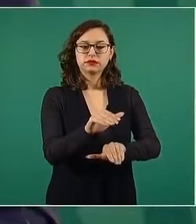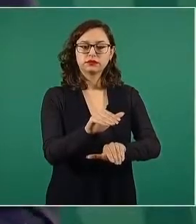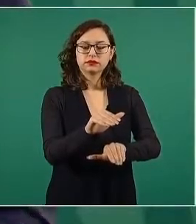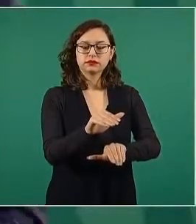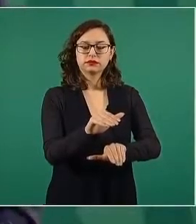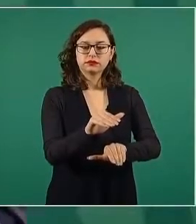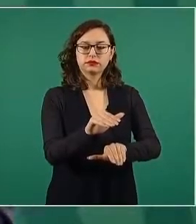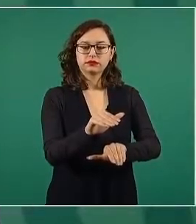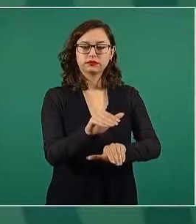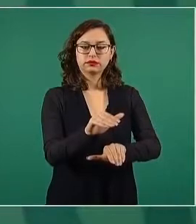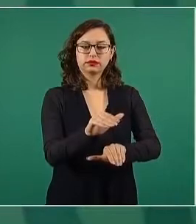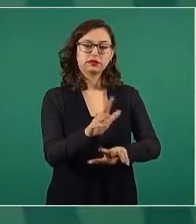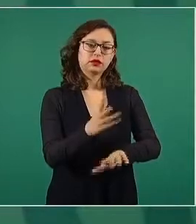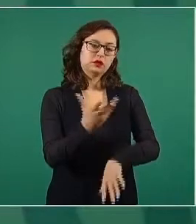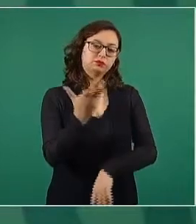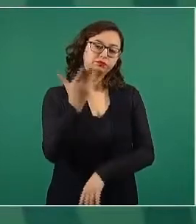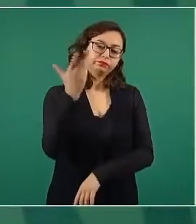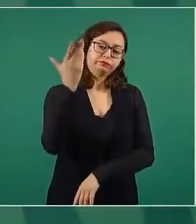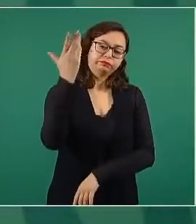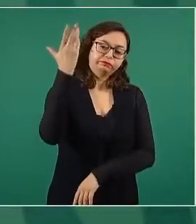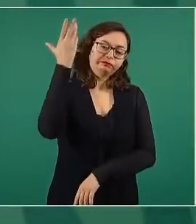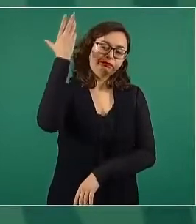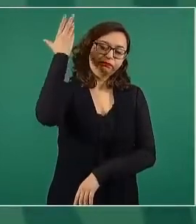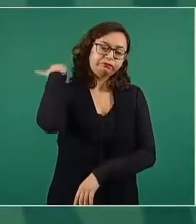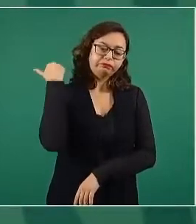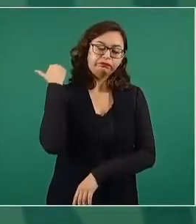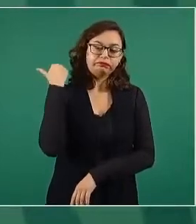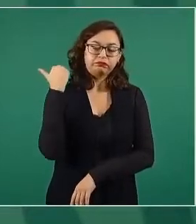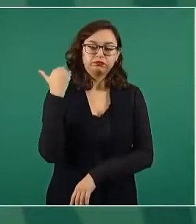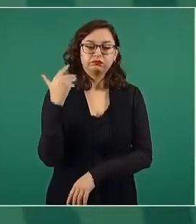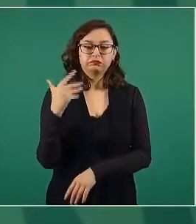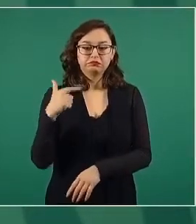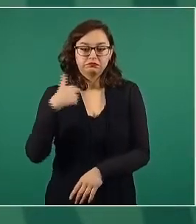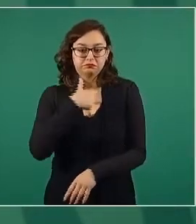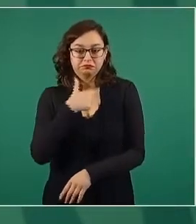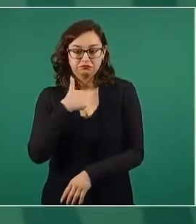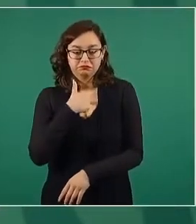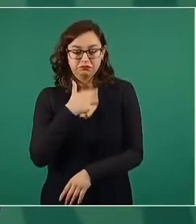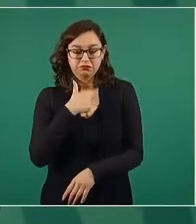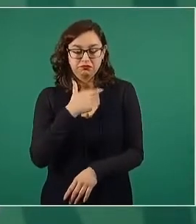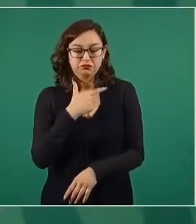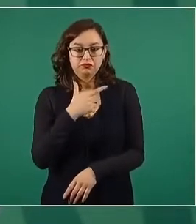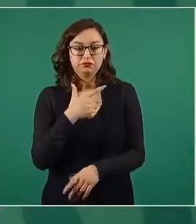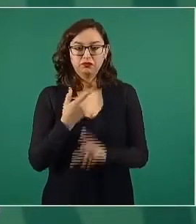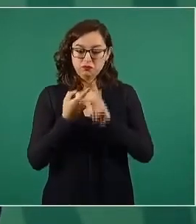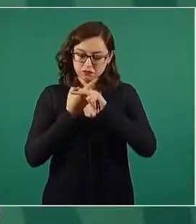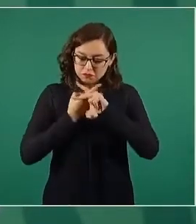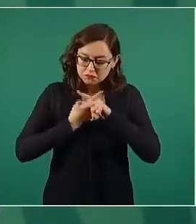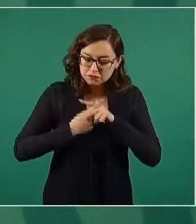mi tiempo de opositor inicial,